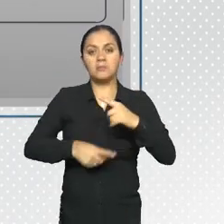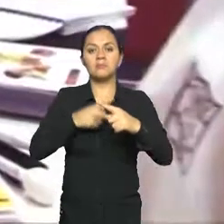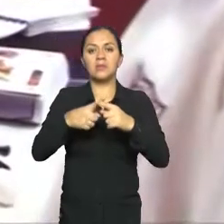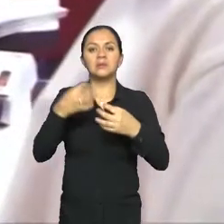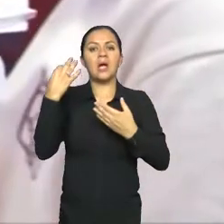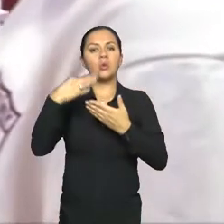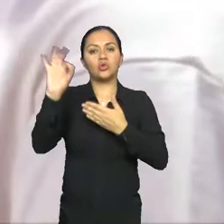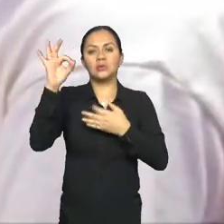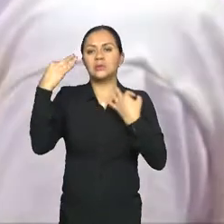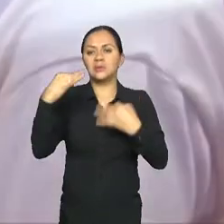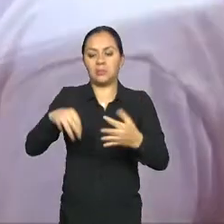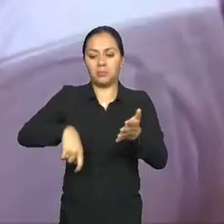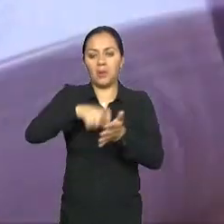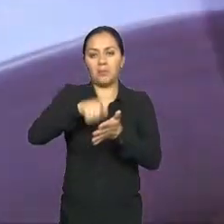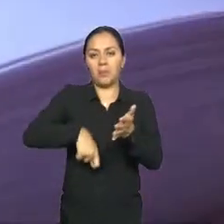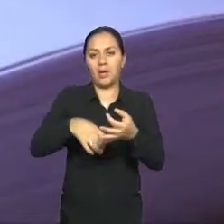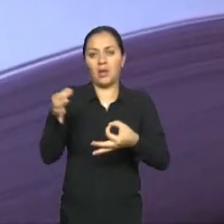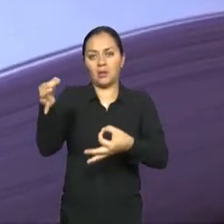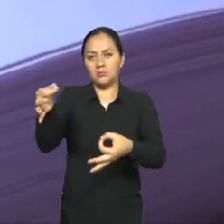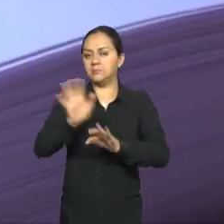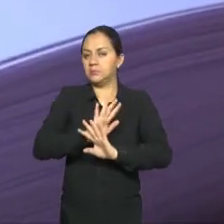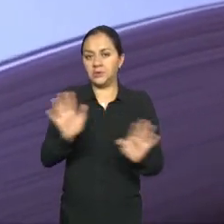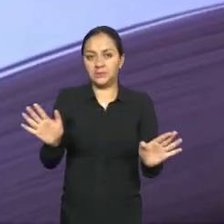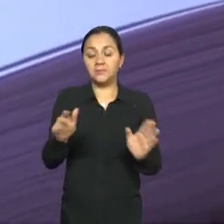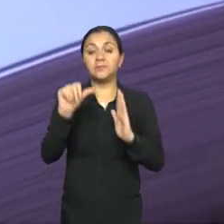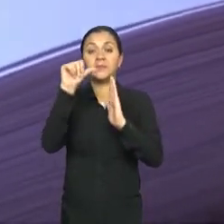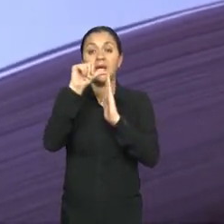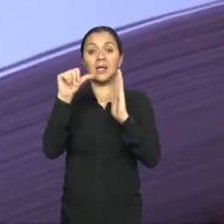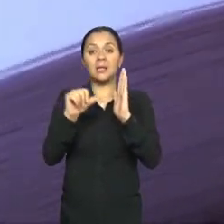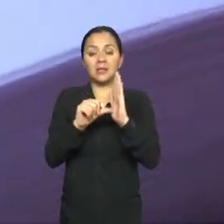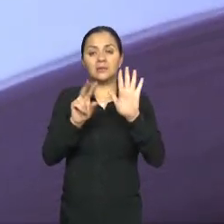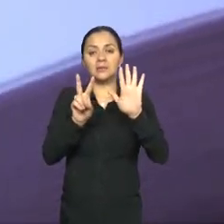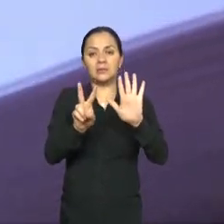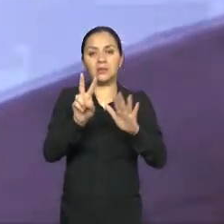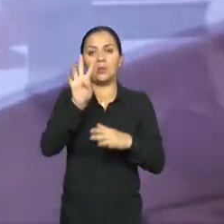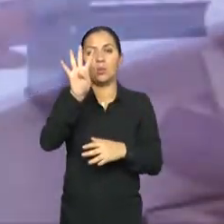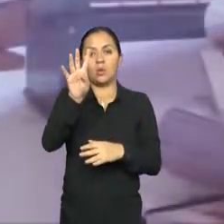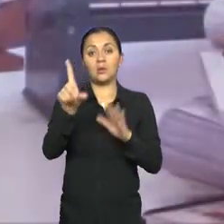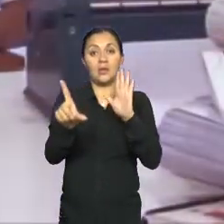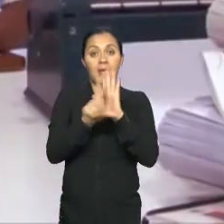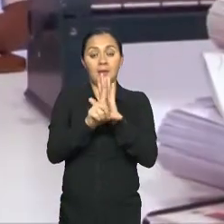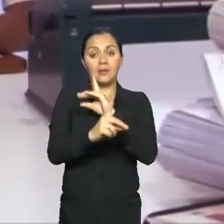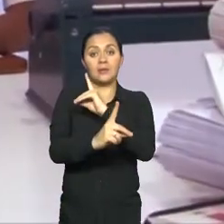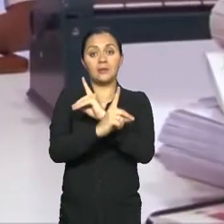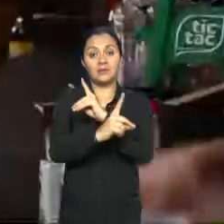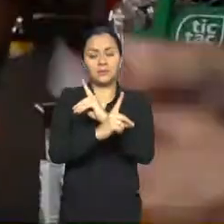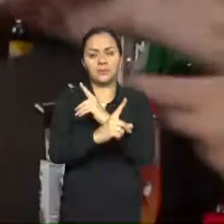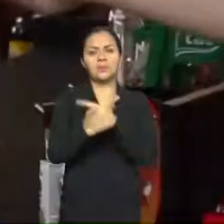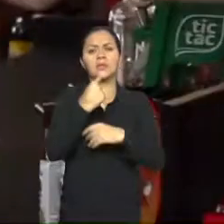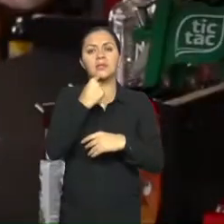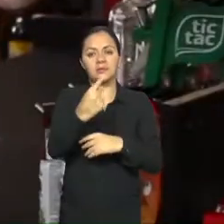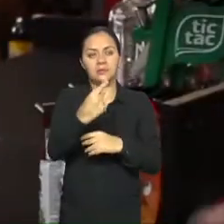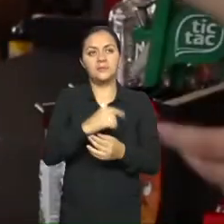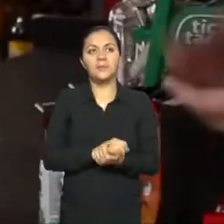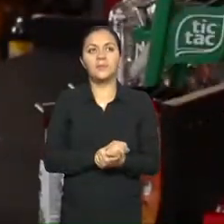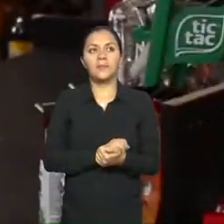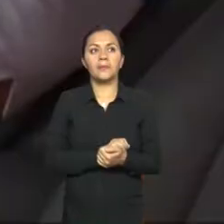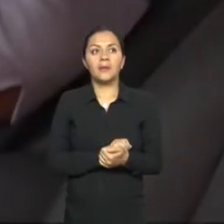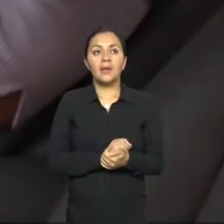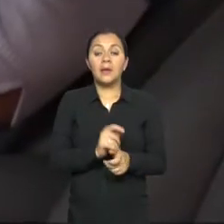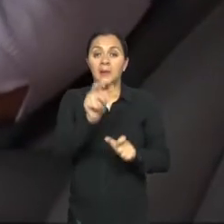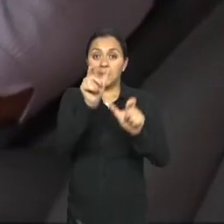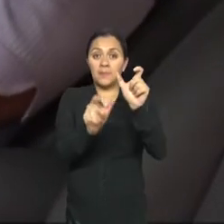simple. Asimismo, el artículo 74 de la Ley Orgánica de Discapacidades señala que las personas